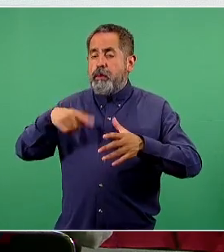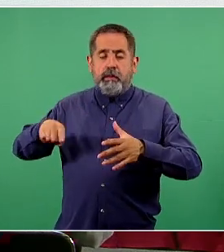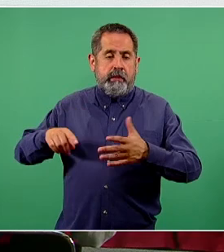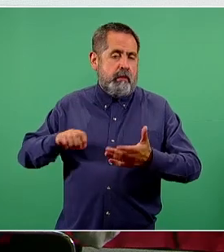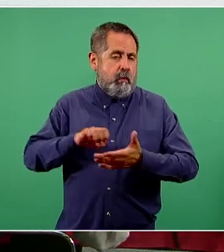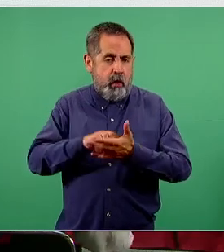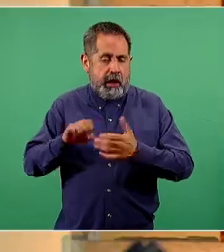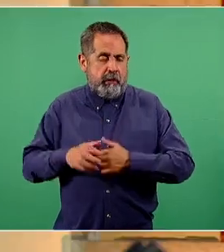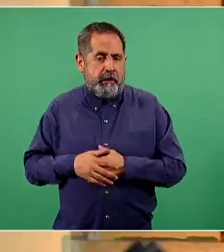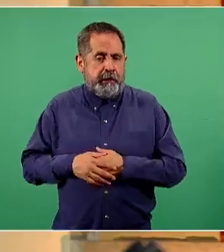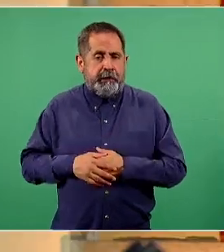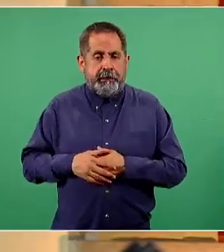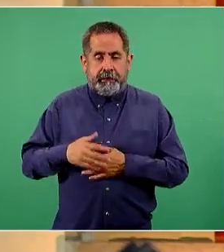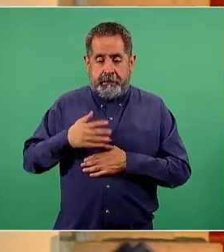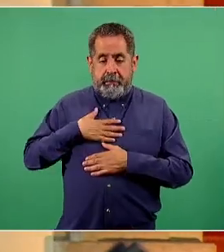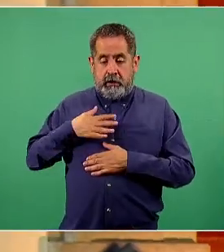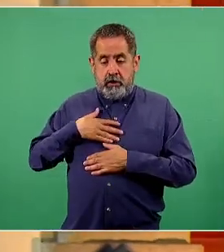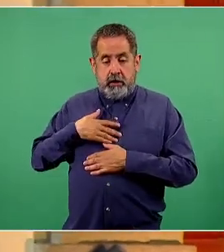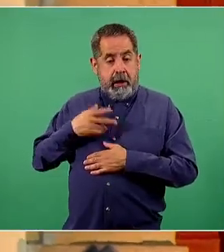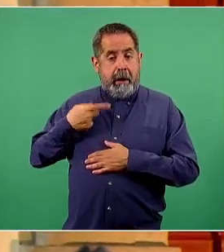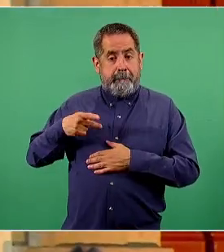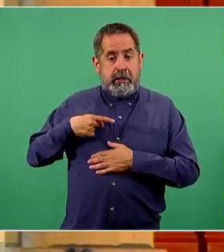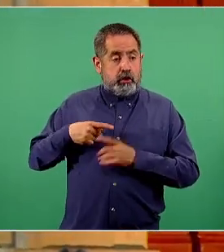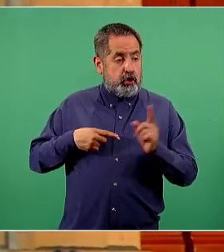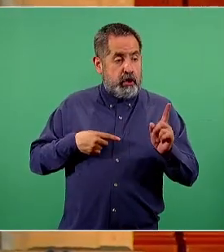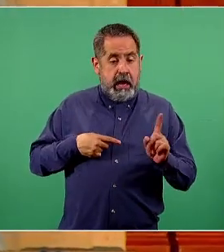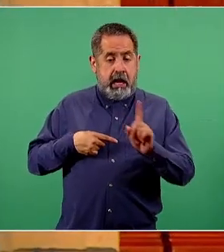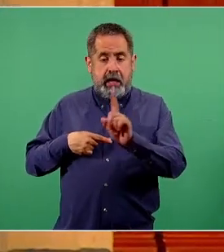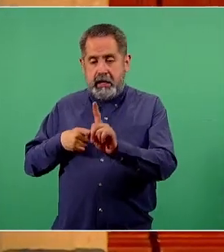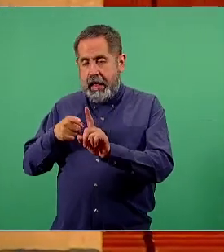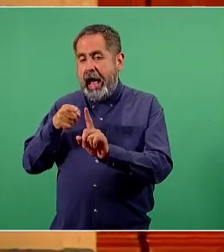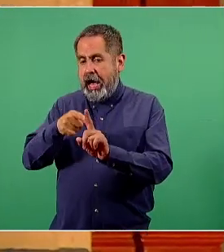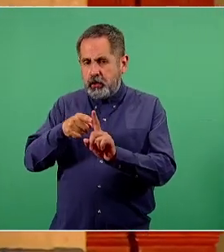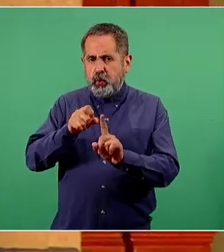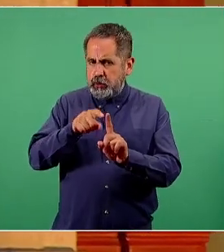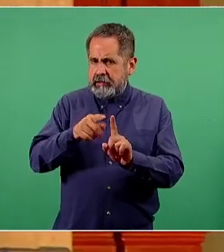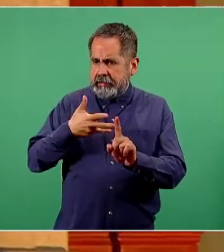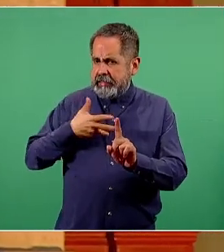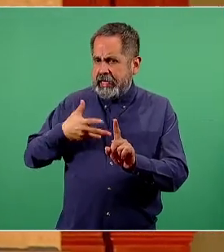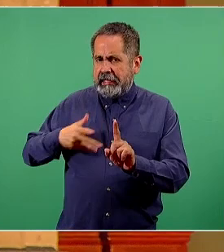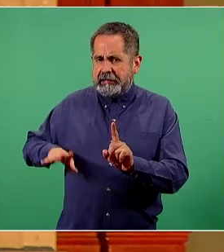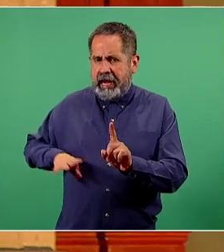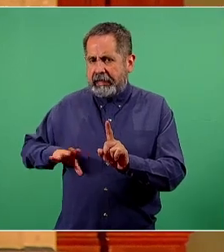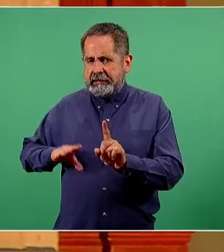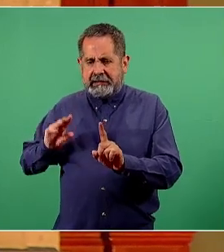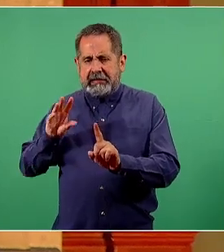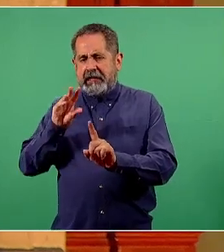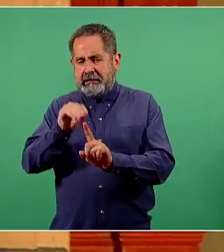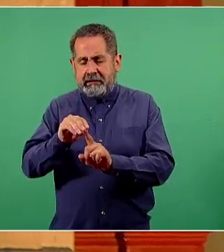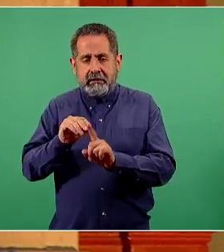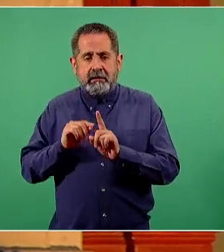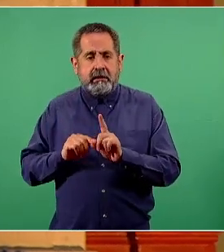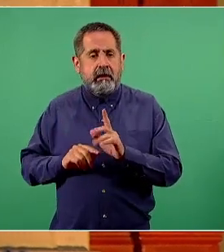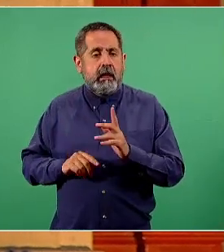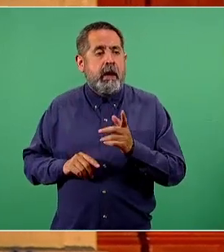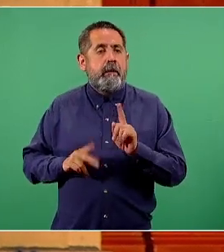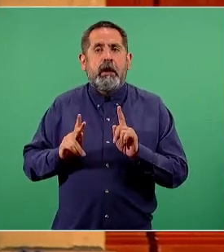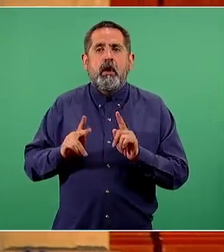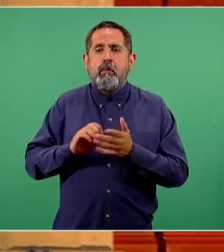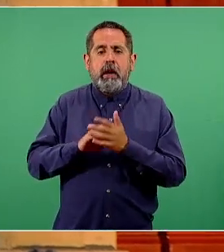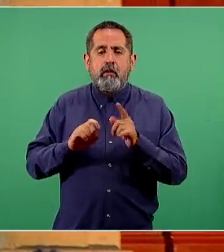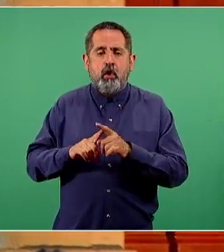persona pertenece a una de estas poblaciones explícitamente identificadas, pero no le